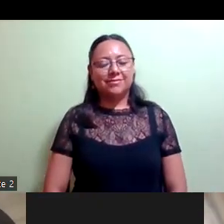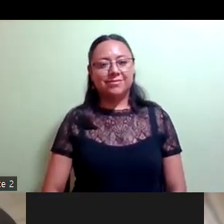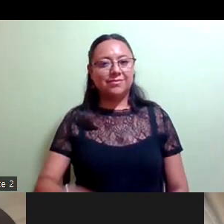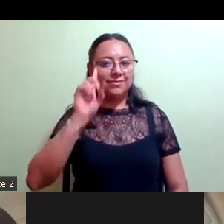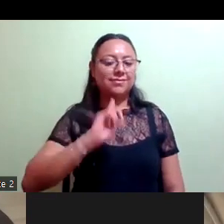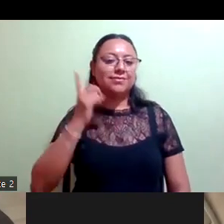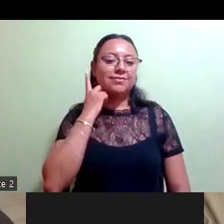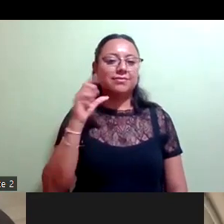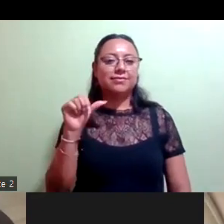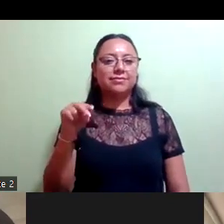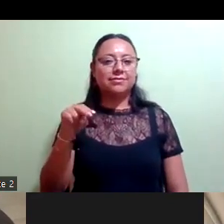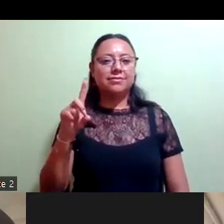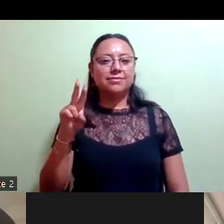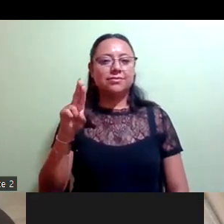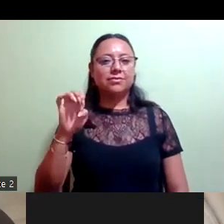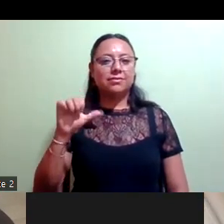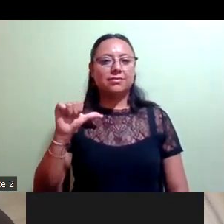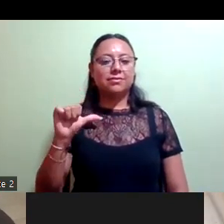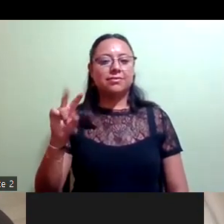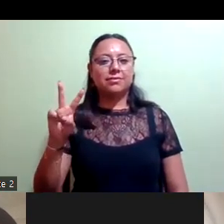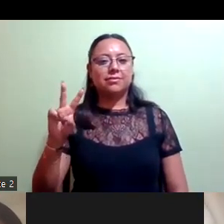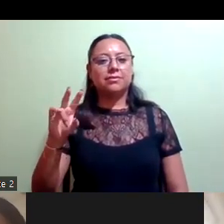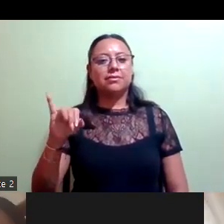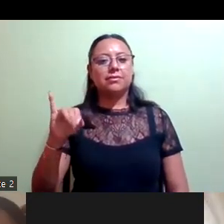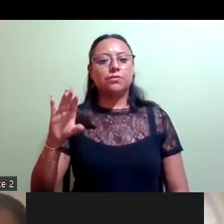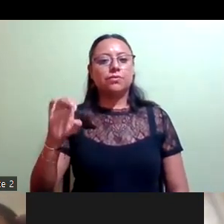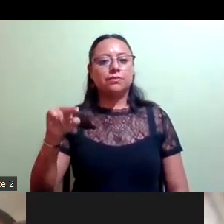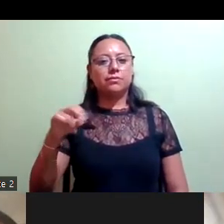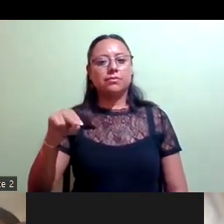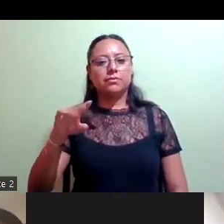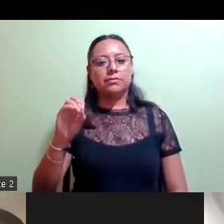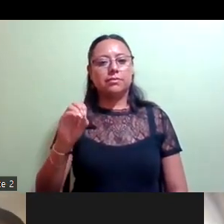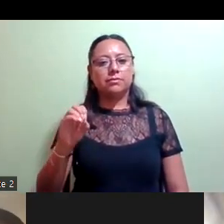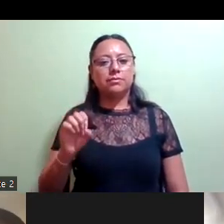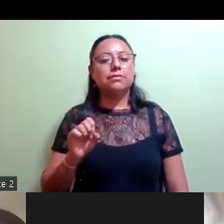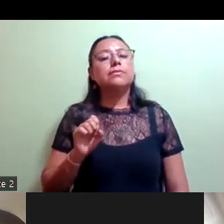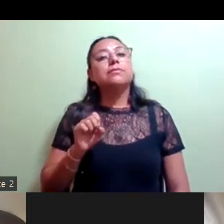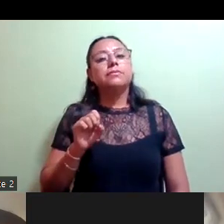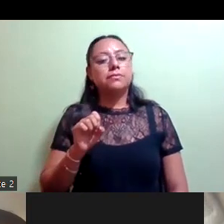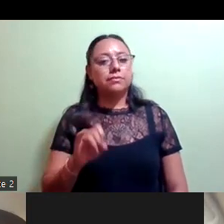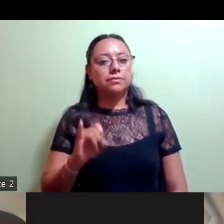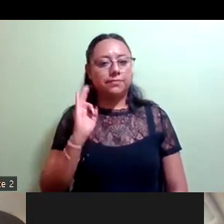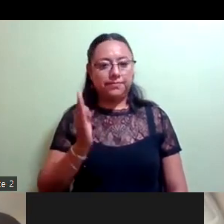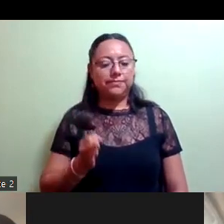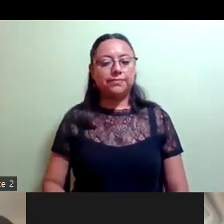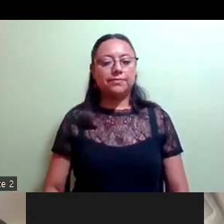Diputada Andrea Evelyn Vicenteño Barrientos. Andrea Vicenteño, a favor.